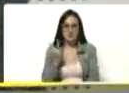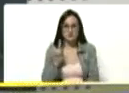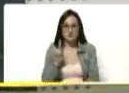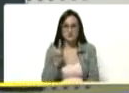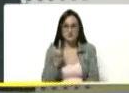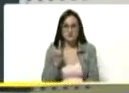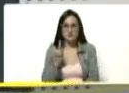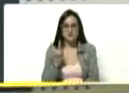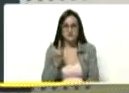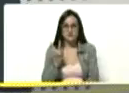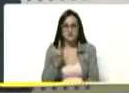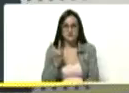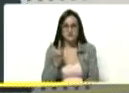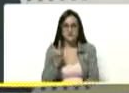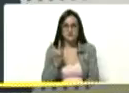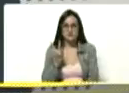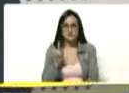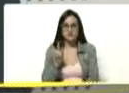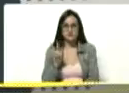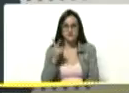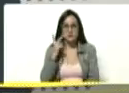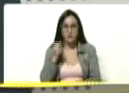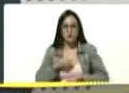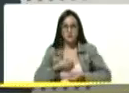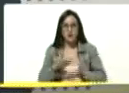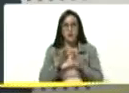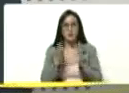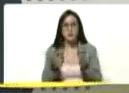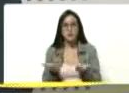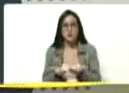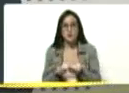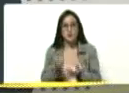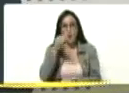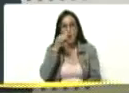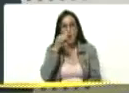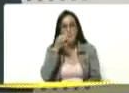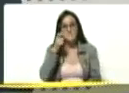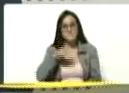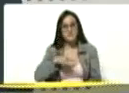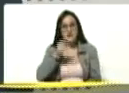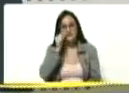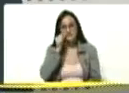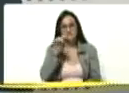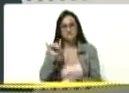to the world Hugo Chávez. Por haberle dado al mundo a ese hombre que fue Hugo Chávez.